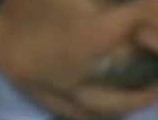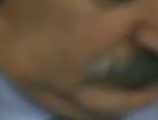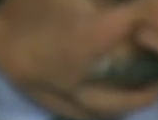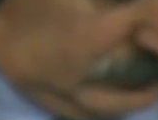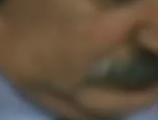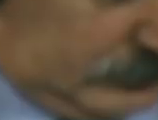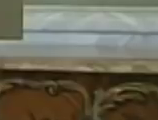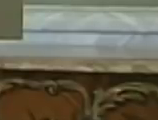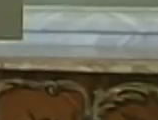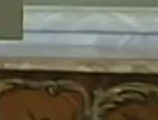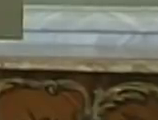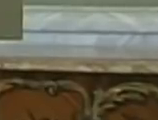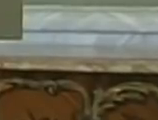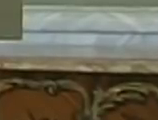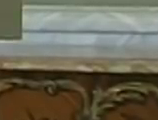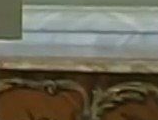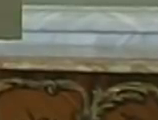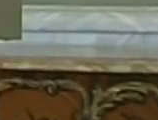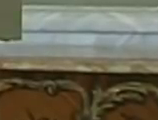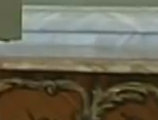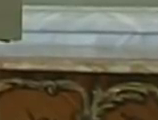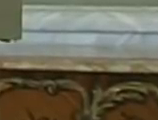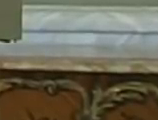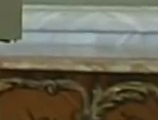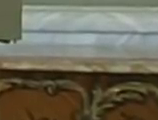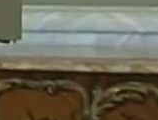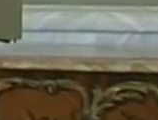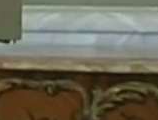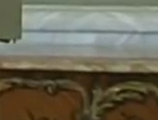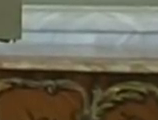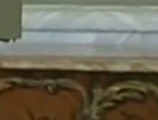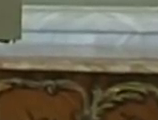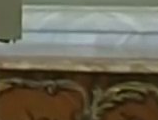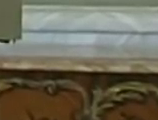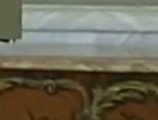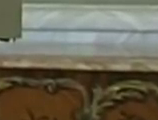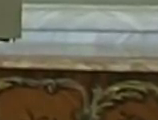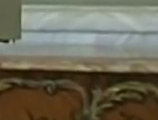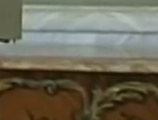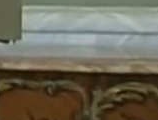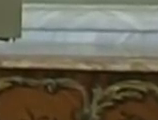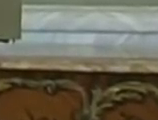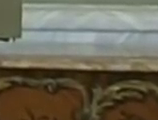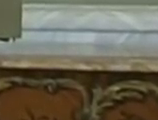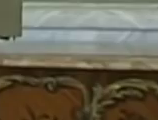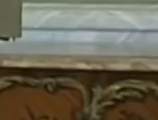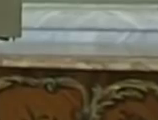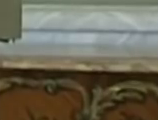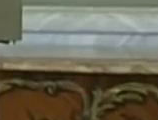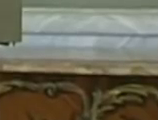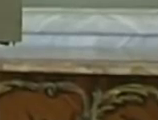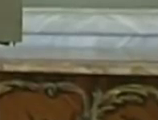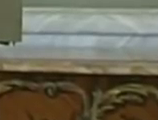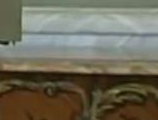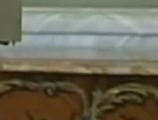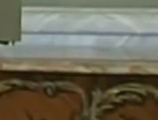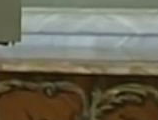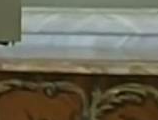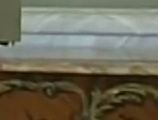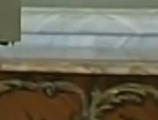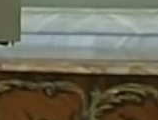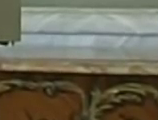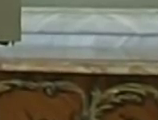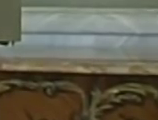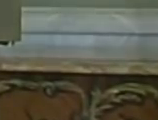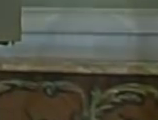mucho en nuestras relaciones, lo hemos ido alcanzando a unos mejores niveles de estrechamiento, de acercamiento de nuestras relaciones, tanto a